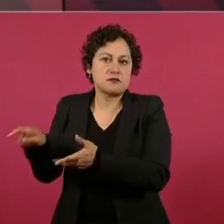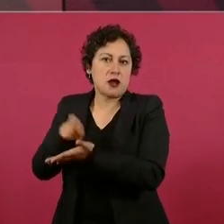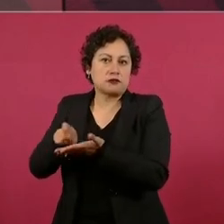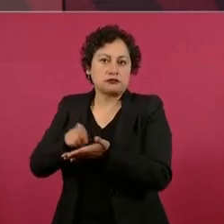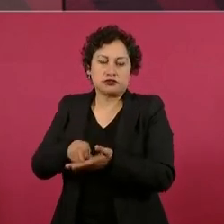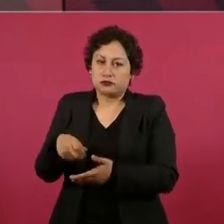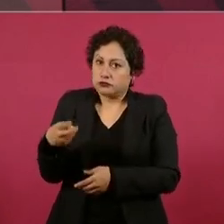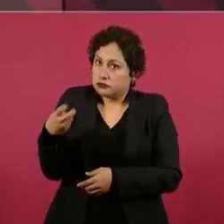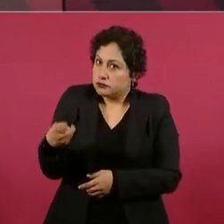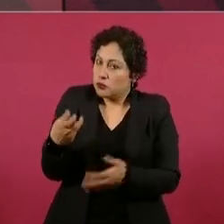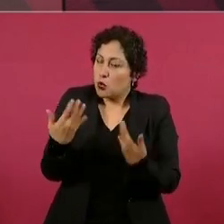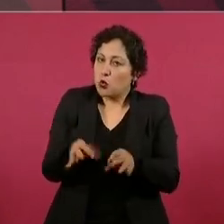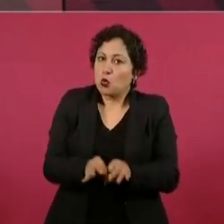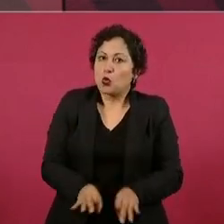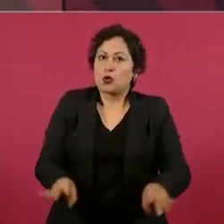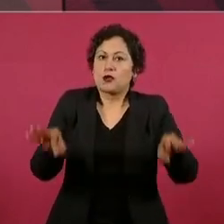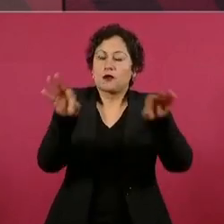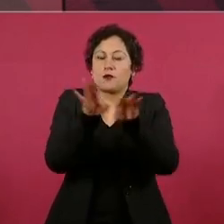E